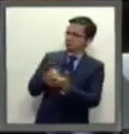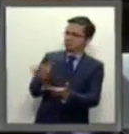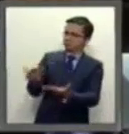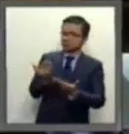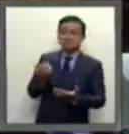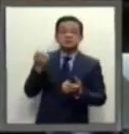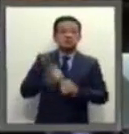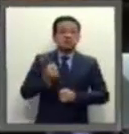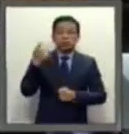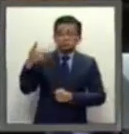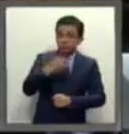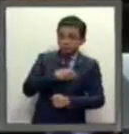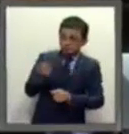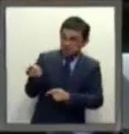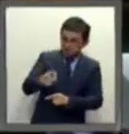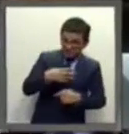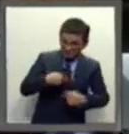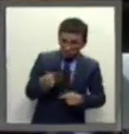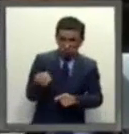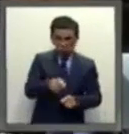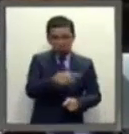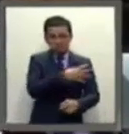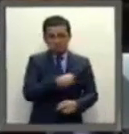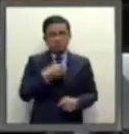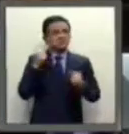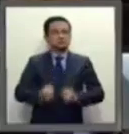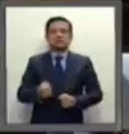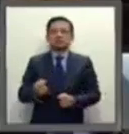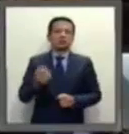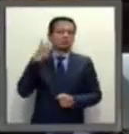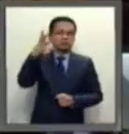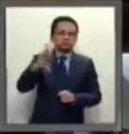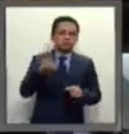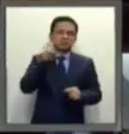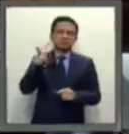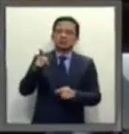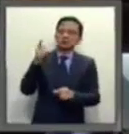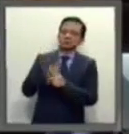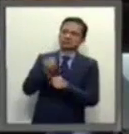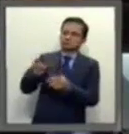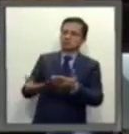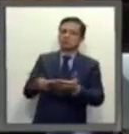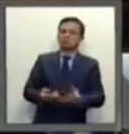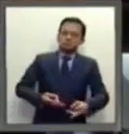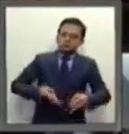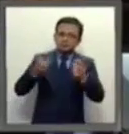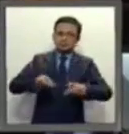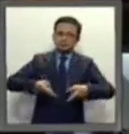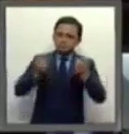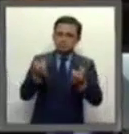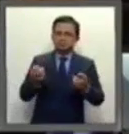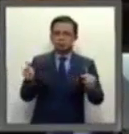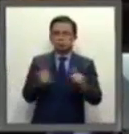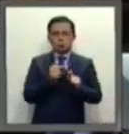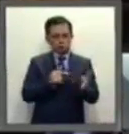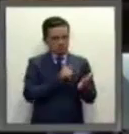los hijos y de sus hijos se darán cuenta de la rapiña que generaron con esta ley aunada